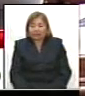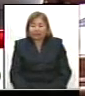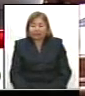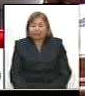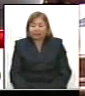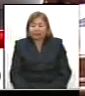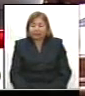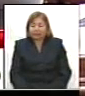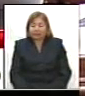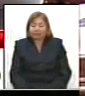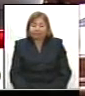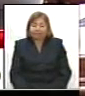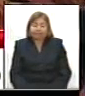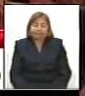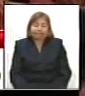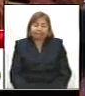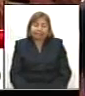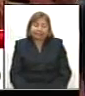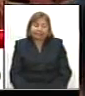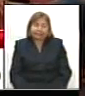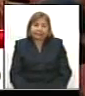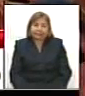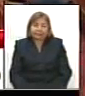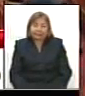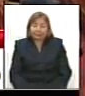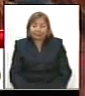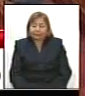¿Algún otro congresista?